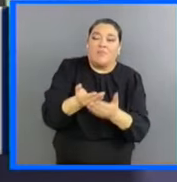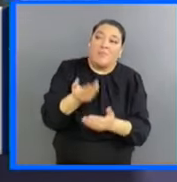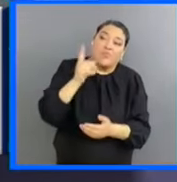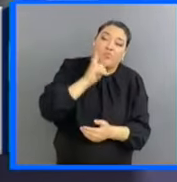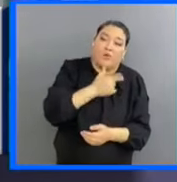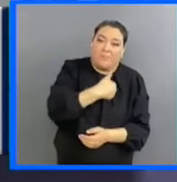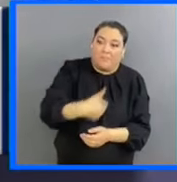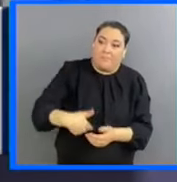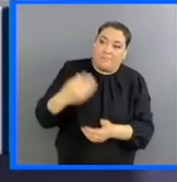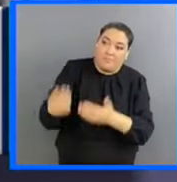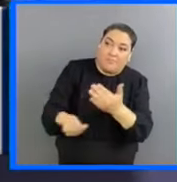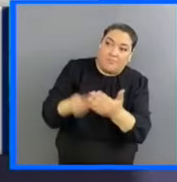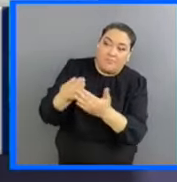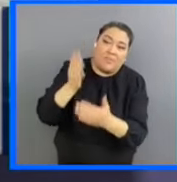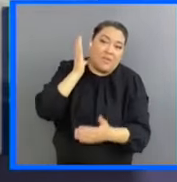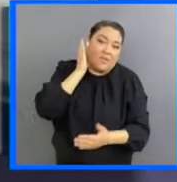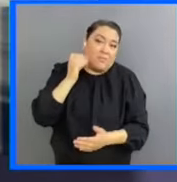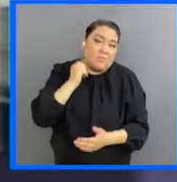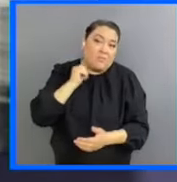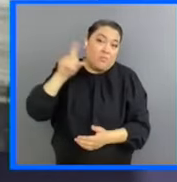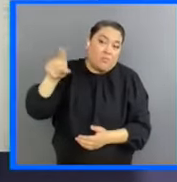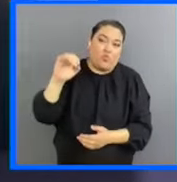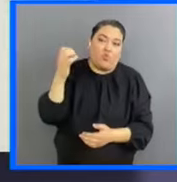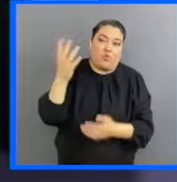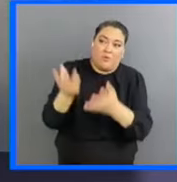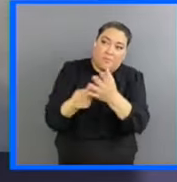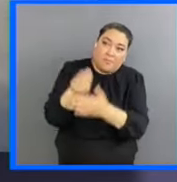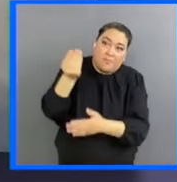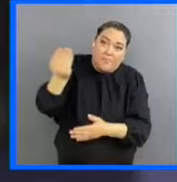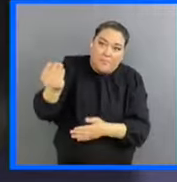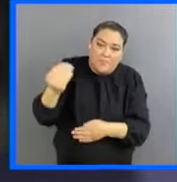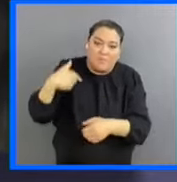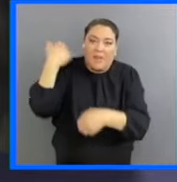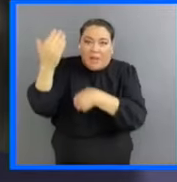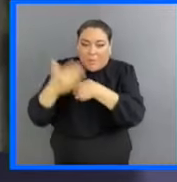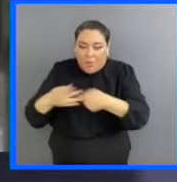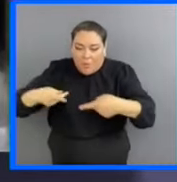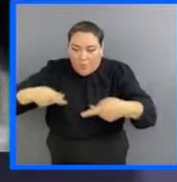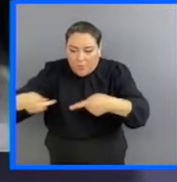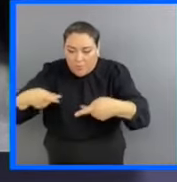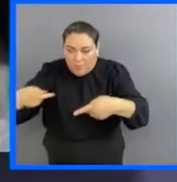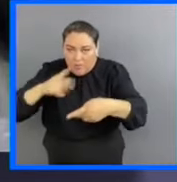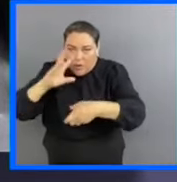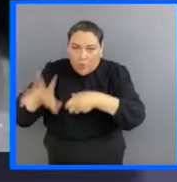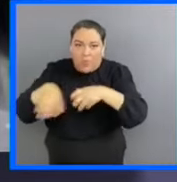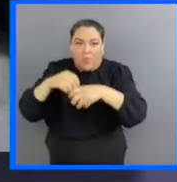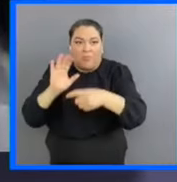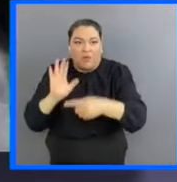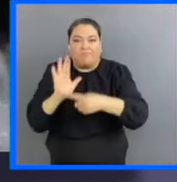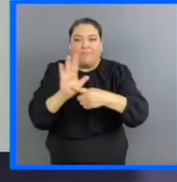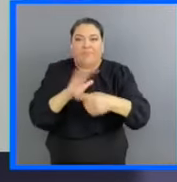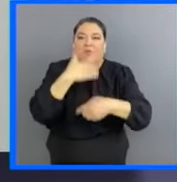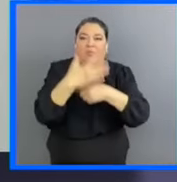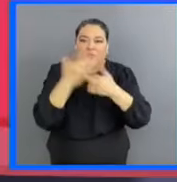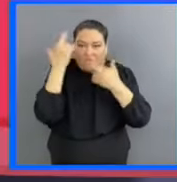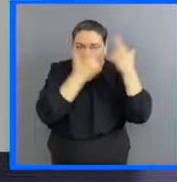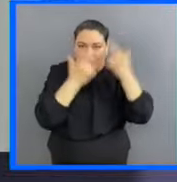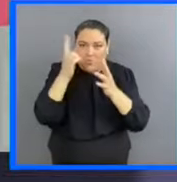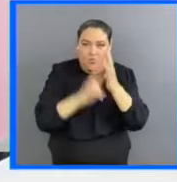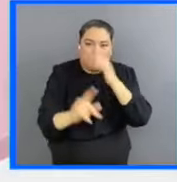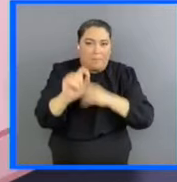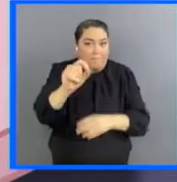Senado en enero, como parte de la construcción de una postura nacional rumbo a la revisión del TEMEC en 2026.